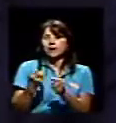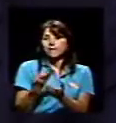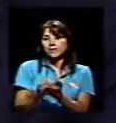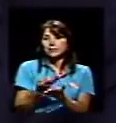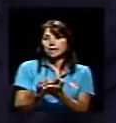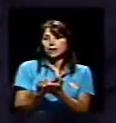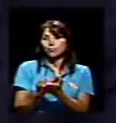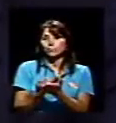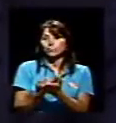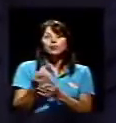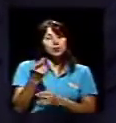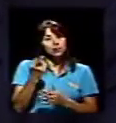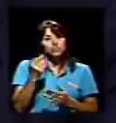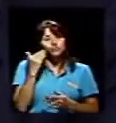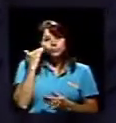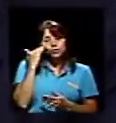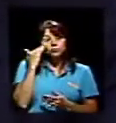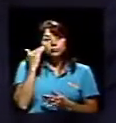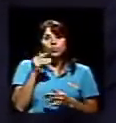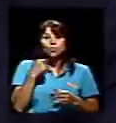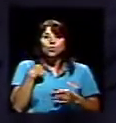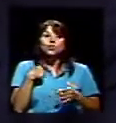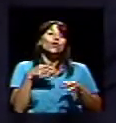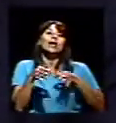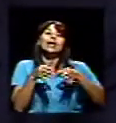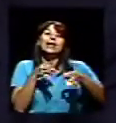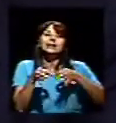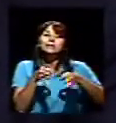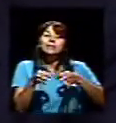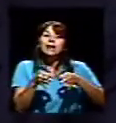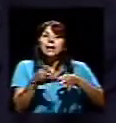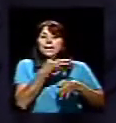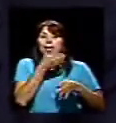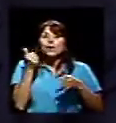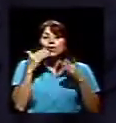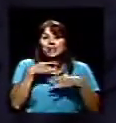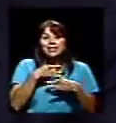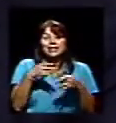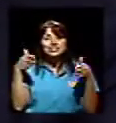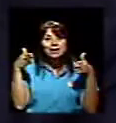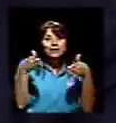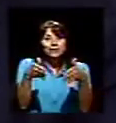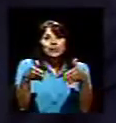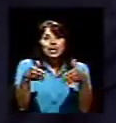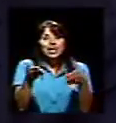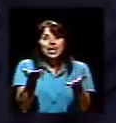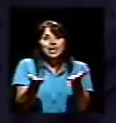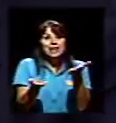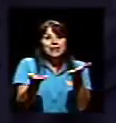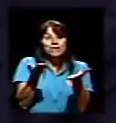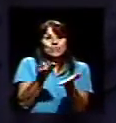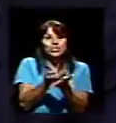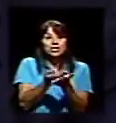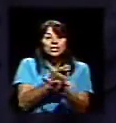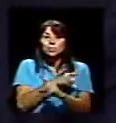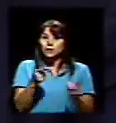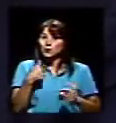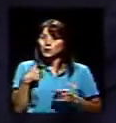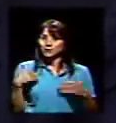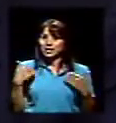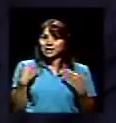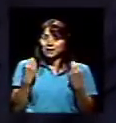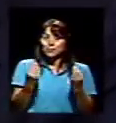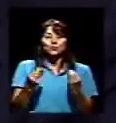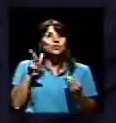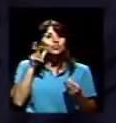que nos interesa mucho, uno se siente más satisfecho cuando oye las construcciones, cómo caminan los procesos de equipamiento, cómo se mejoran